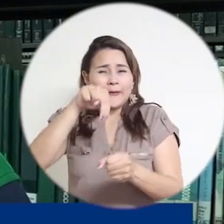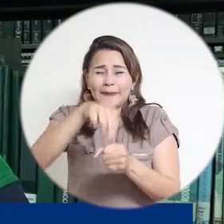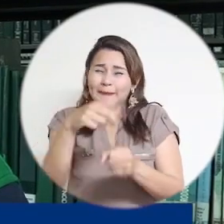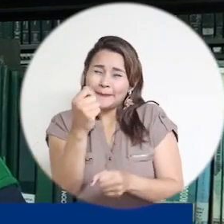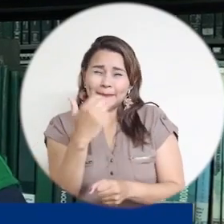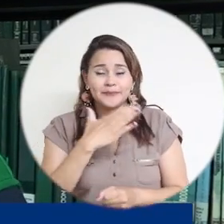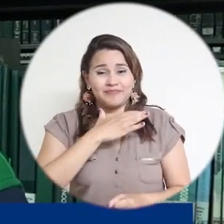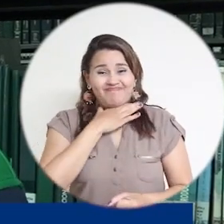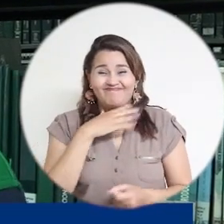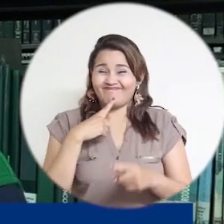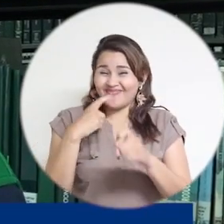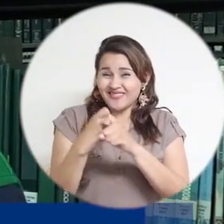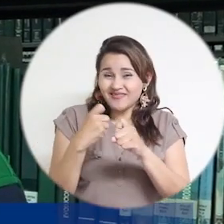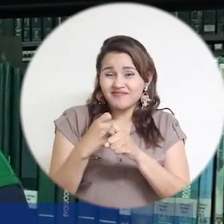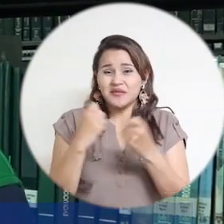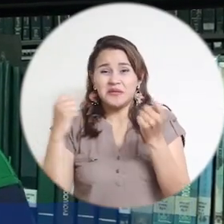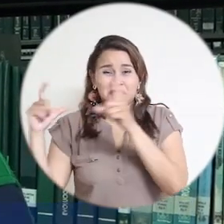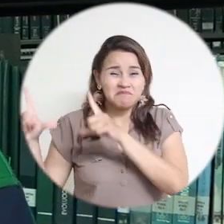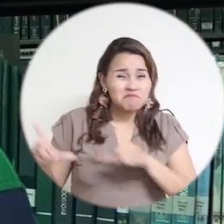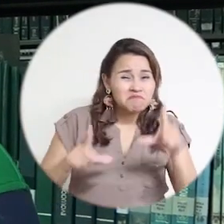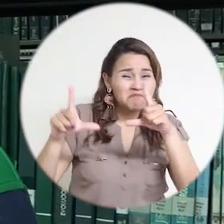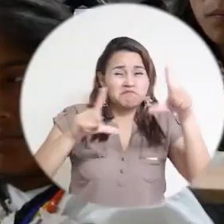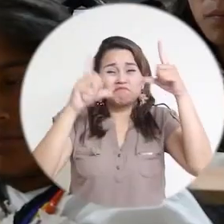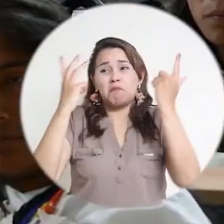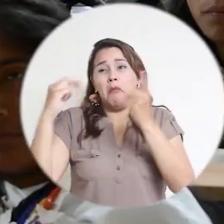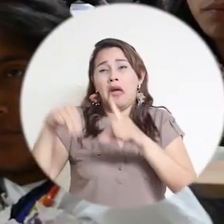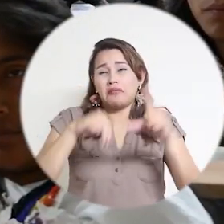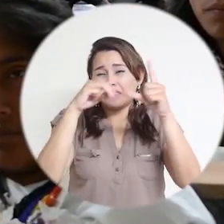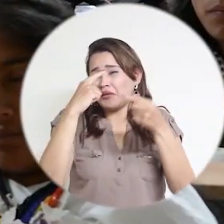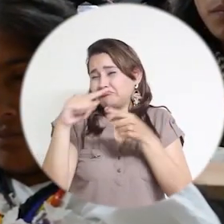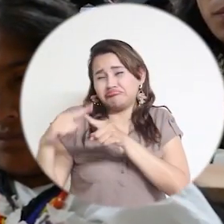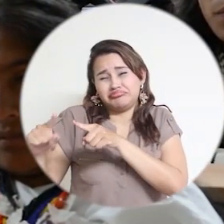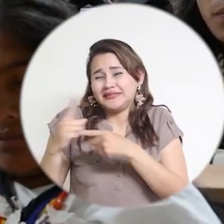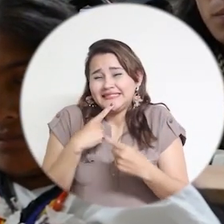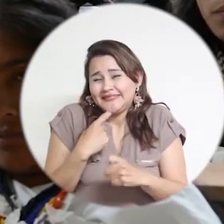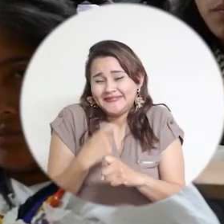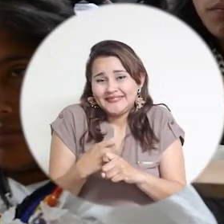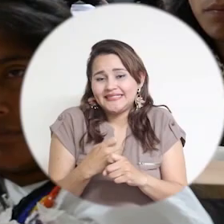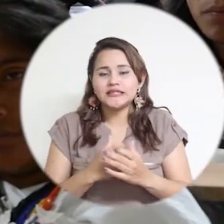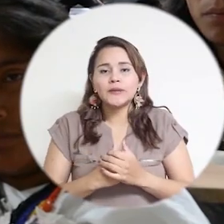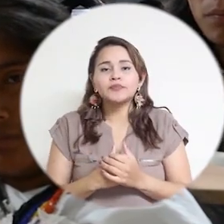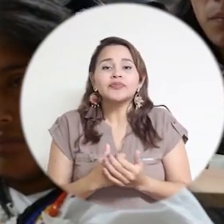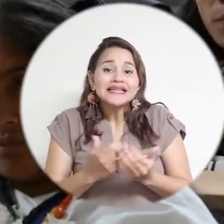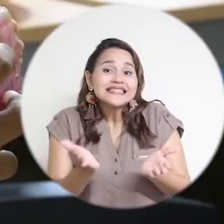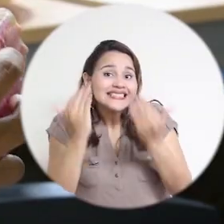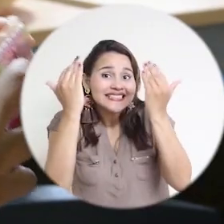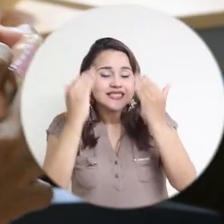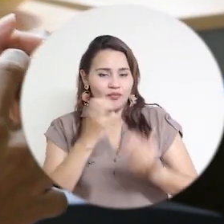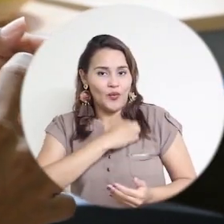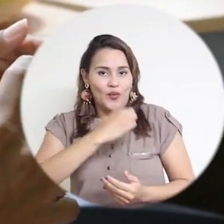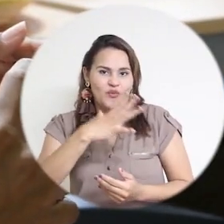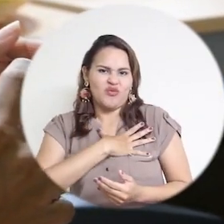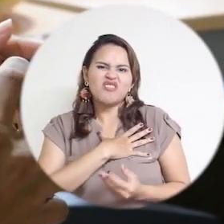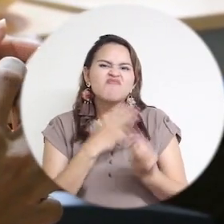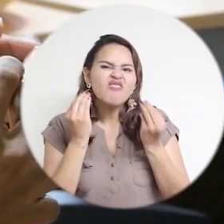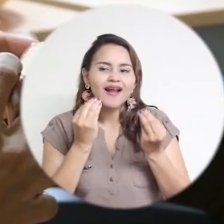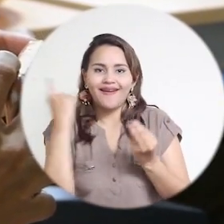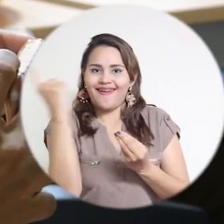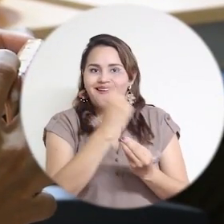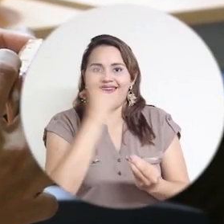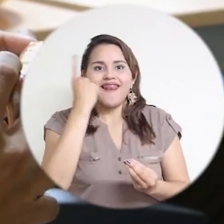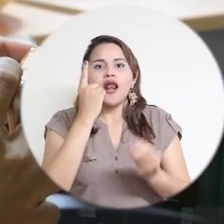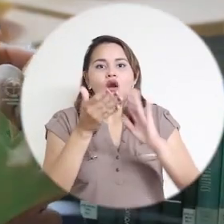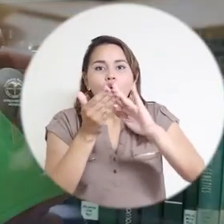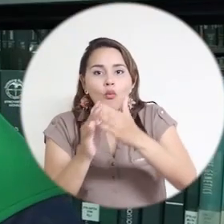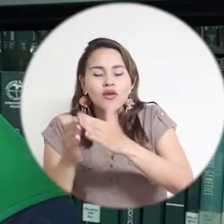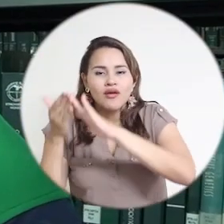no tenemos como los recursos suficientes para poder acceder a una maestría, y me parece súper genial. Así permitimos que las